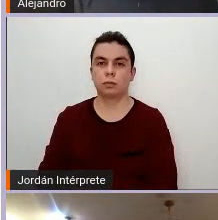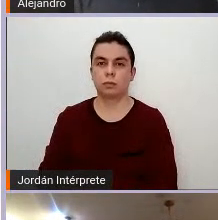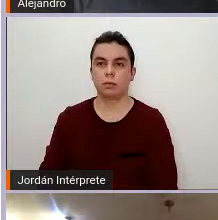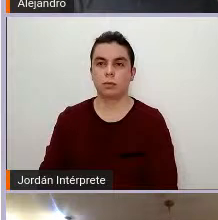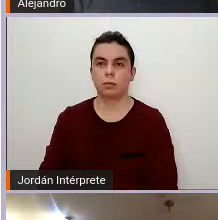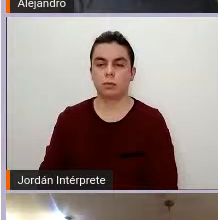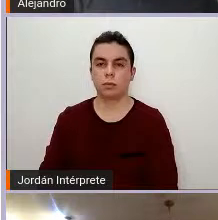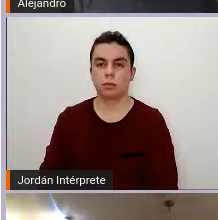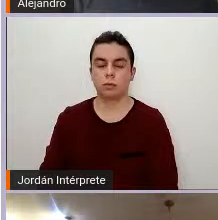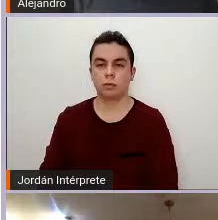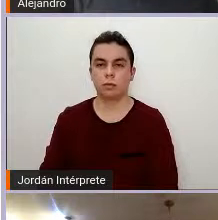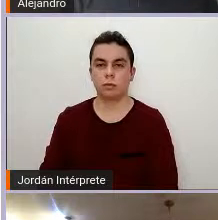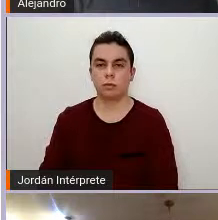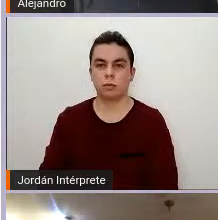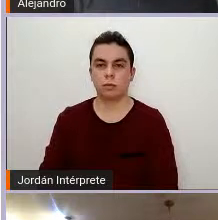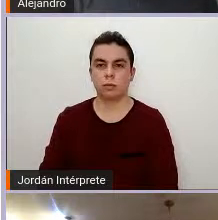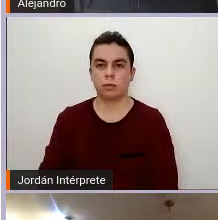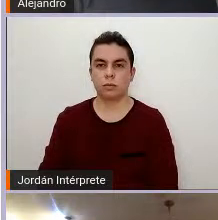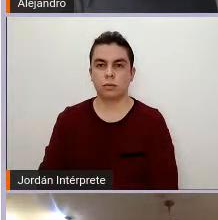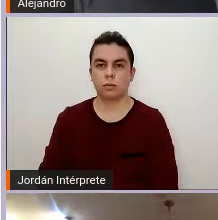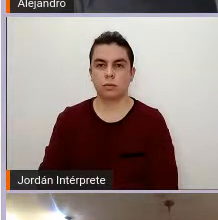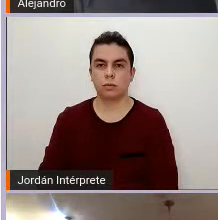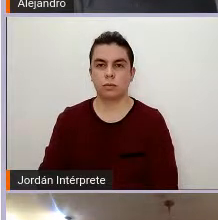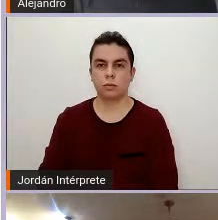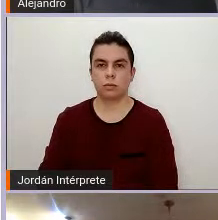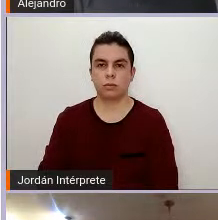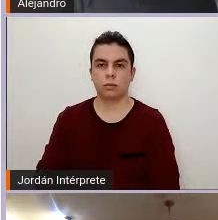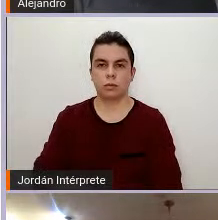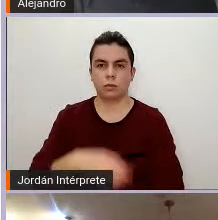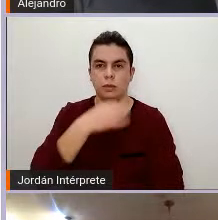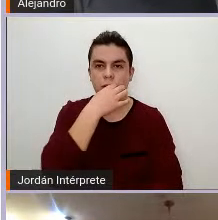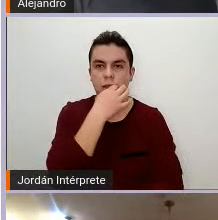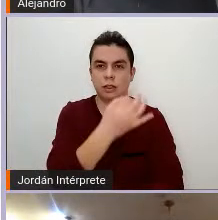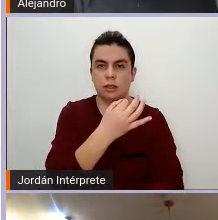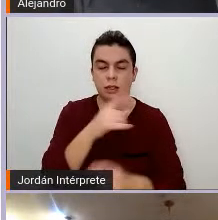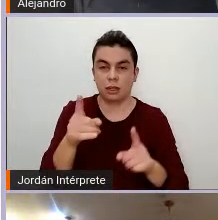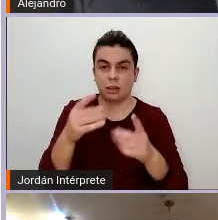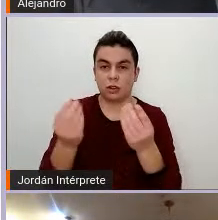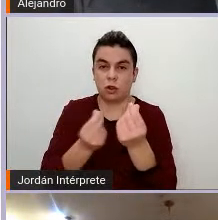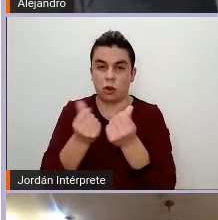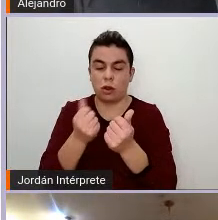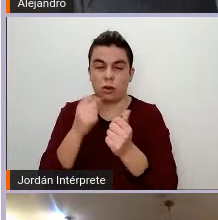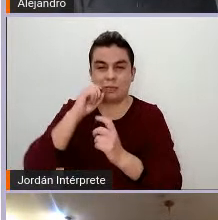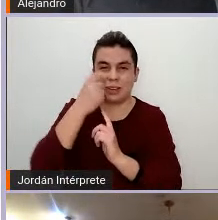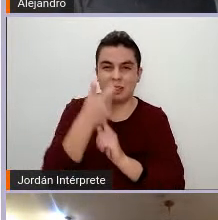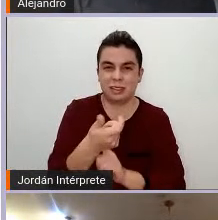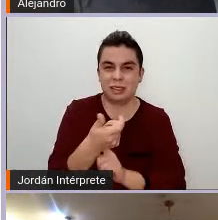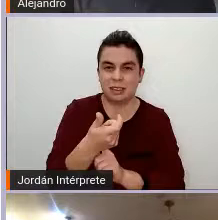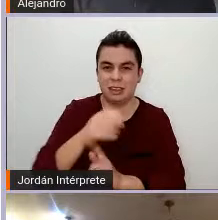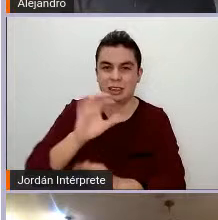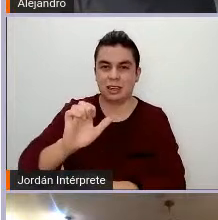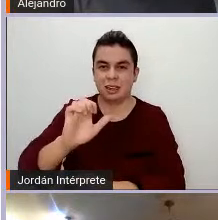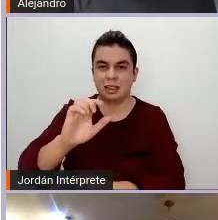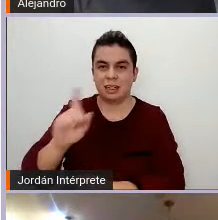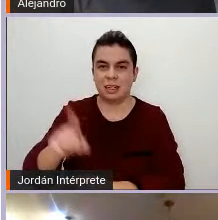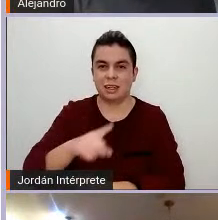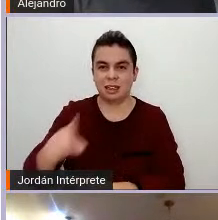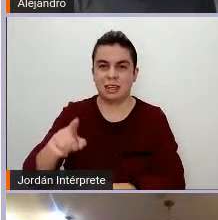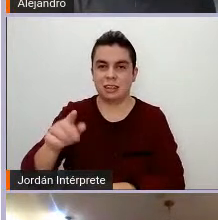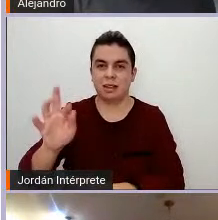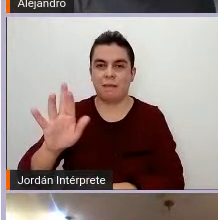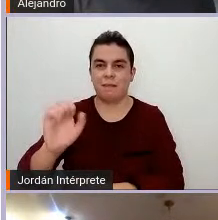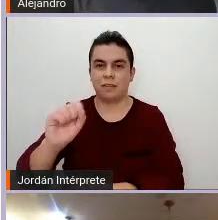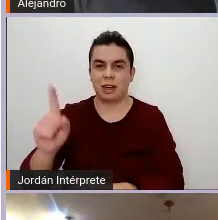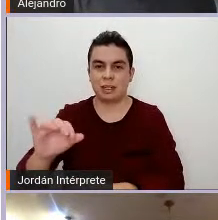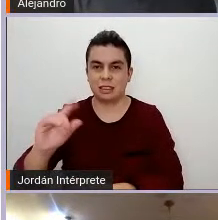Estas ideas interdisciplinarias nos remiten al concepto de éfrasis, que es la representación verbal de una